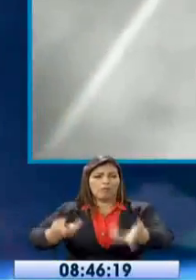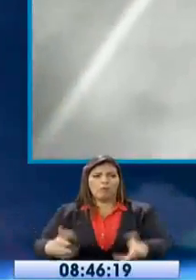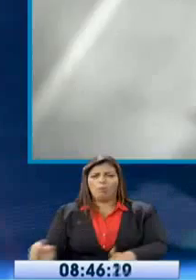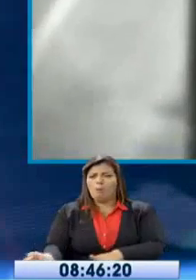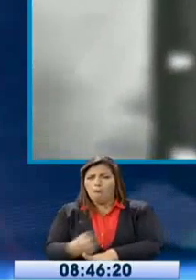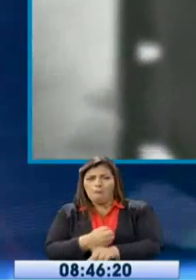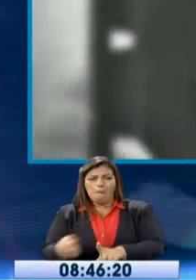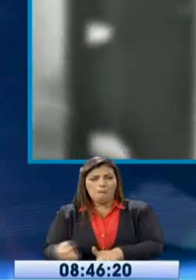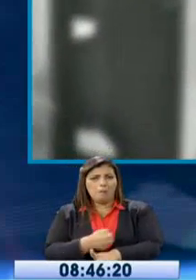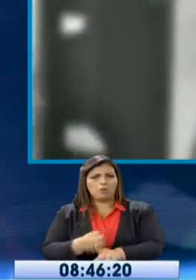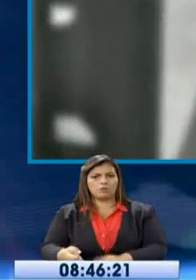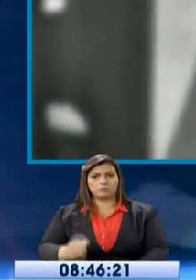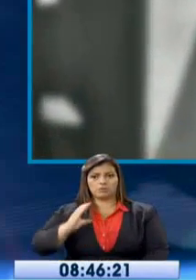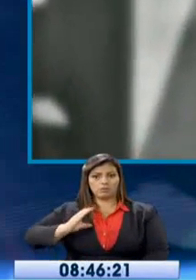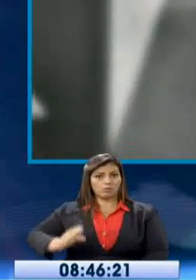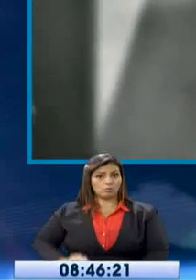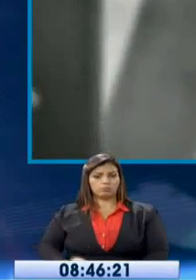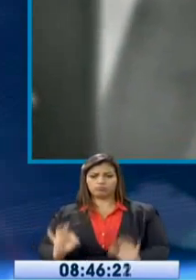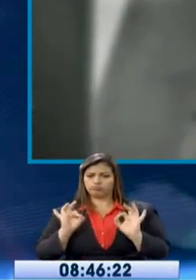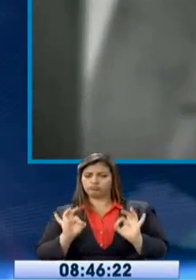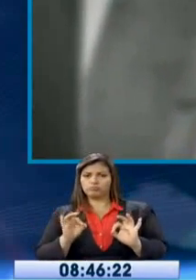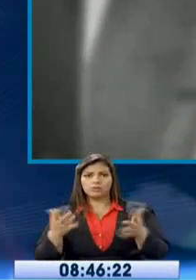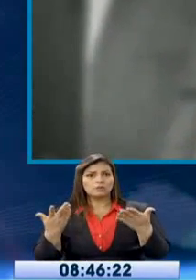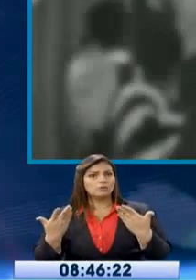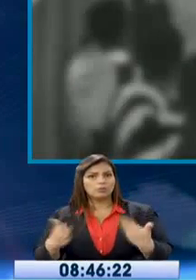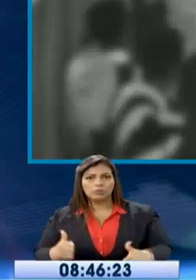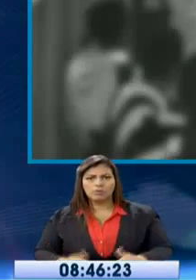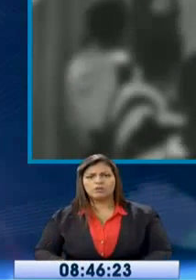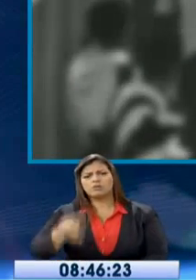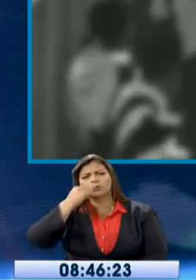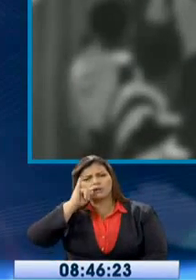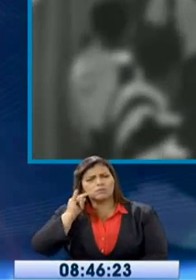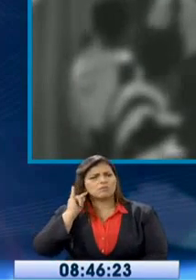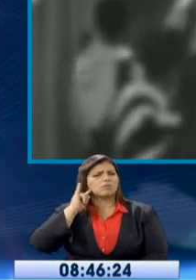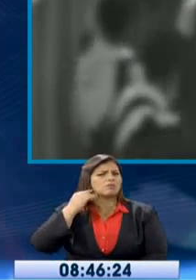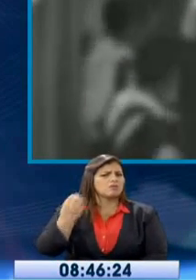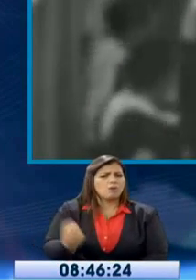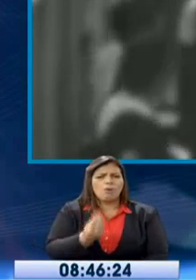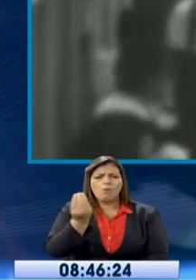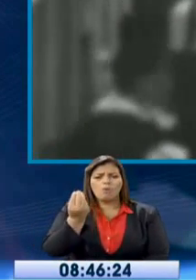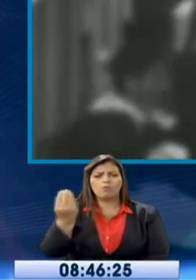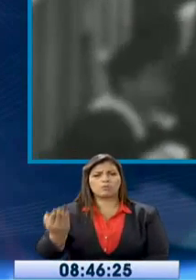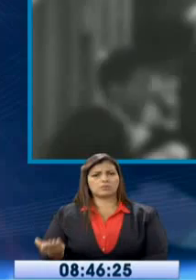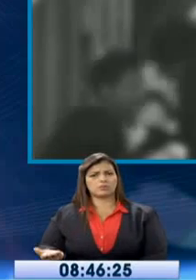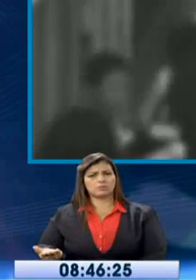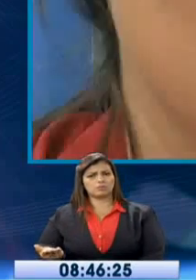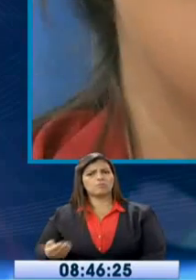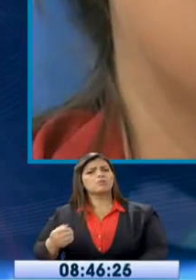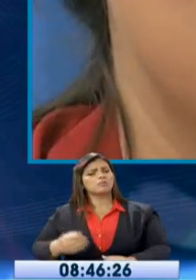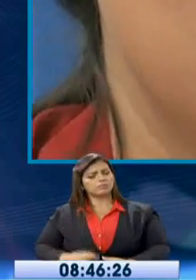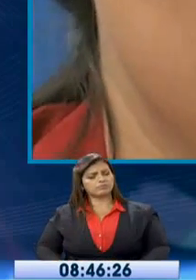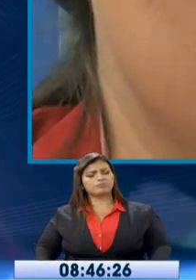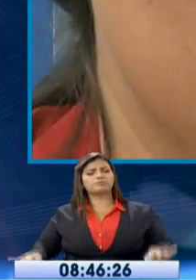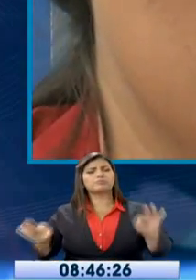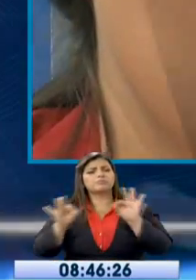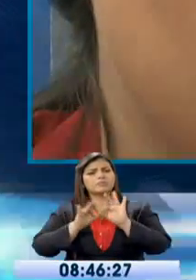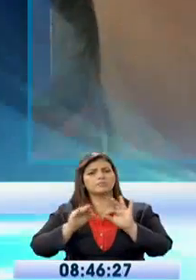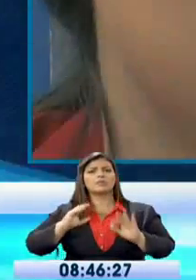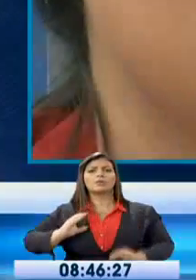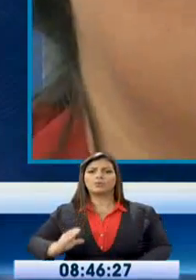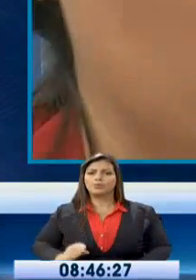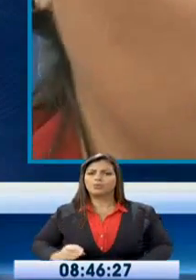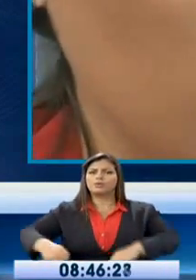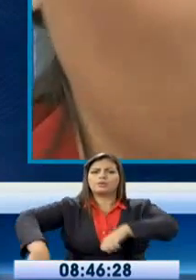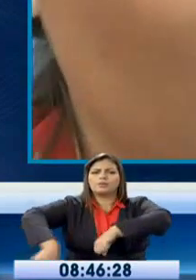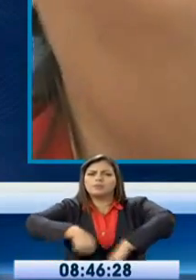la buena norma, del buen comportamiento que deben de tener niños, jóvenes, adolescentes, en cualquier lugar donde se encuentren, no solamente en las